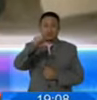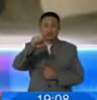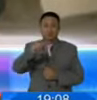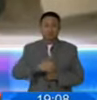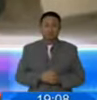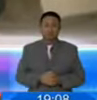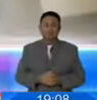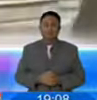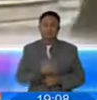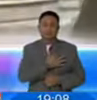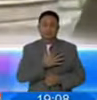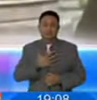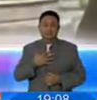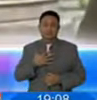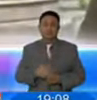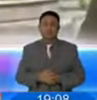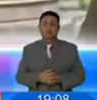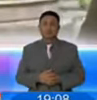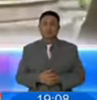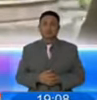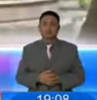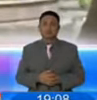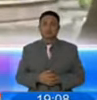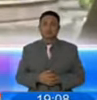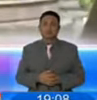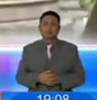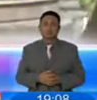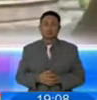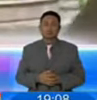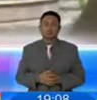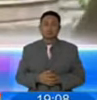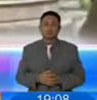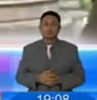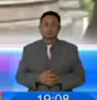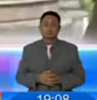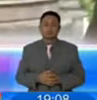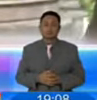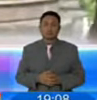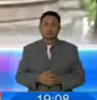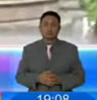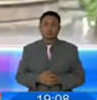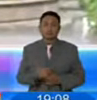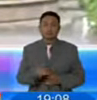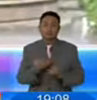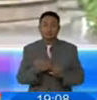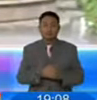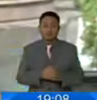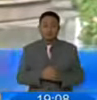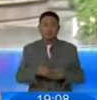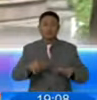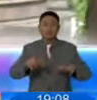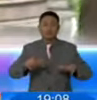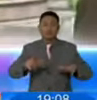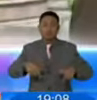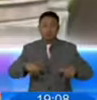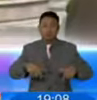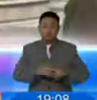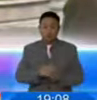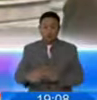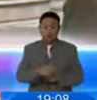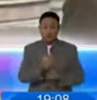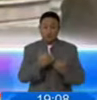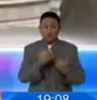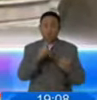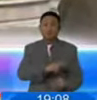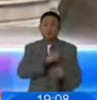declaraciones. Sería bueno que la apertura de Lenín Moreno en lo que hemos llamado la revolución del diálogo